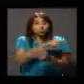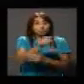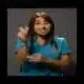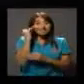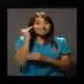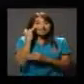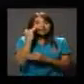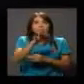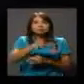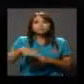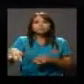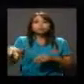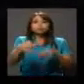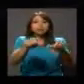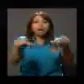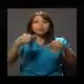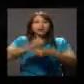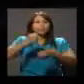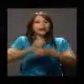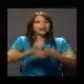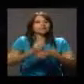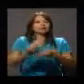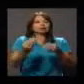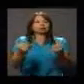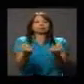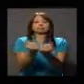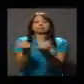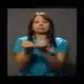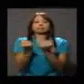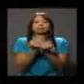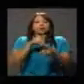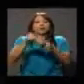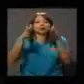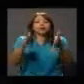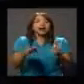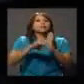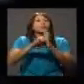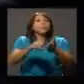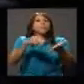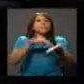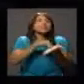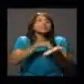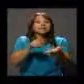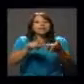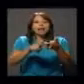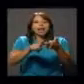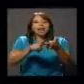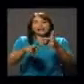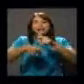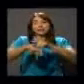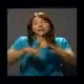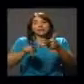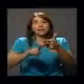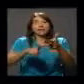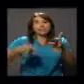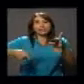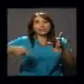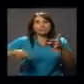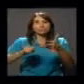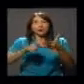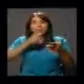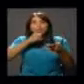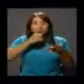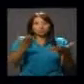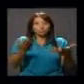saturado de profesionales como medicina, educación preescolar, derecho y periodismo. Y todos los años las